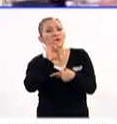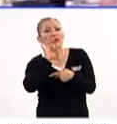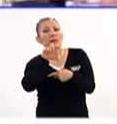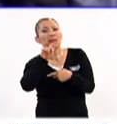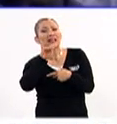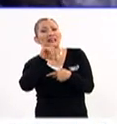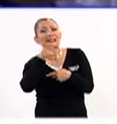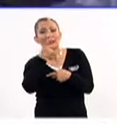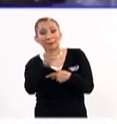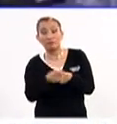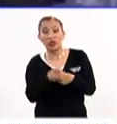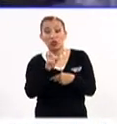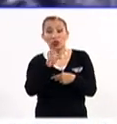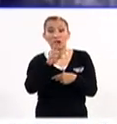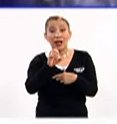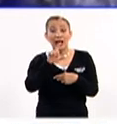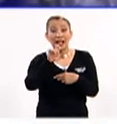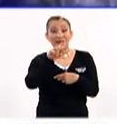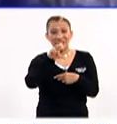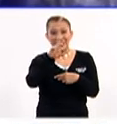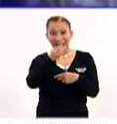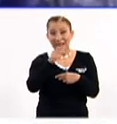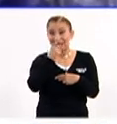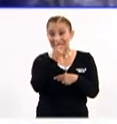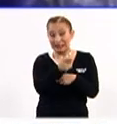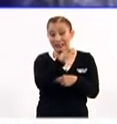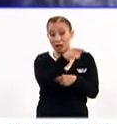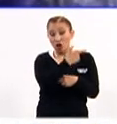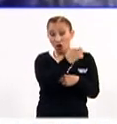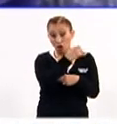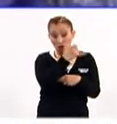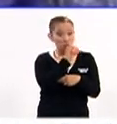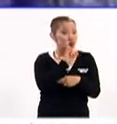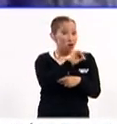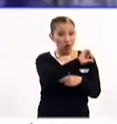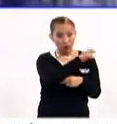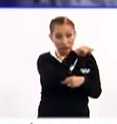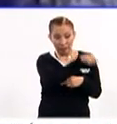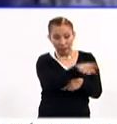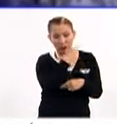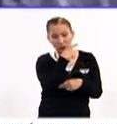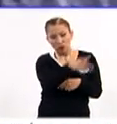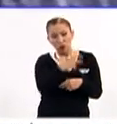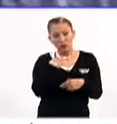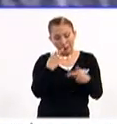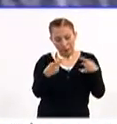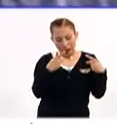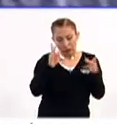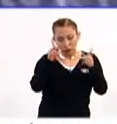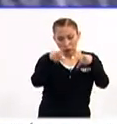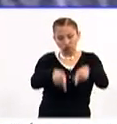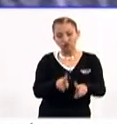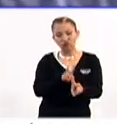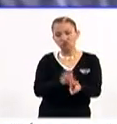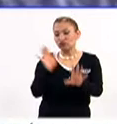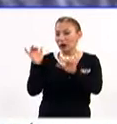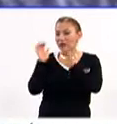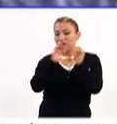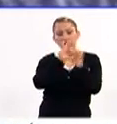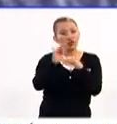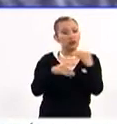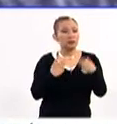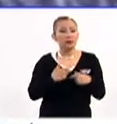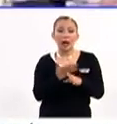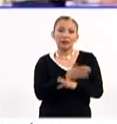qué decimos. La doctora Elvira Hernández comenta que Godoy tuvo oportunidad de planear su propio velorio y pudo despedirse de todos sus